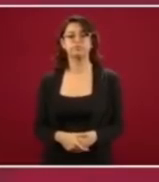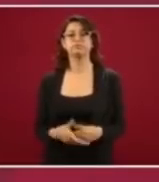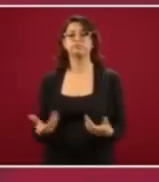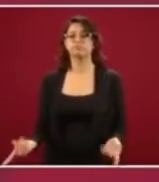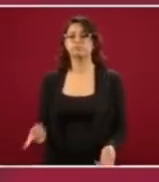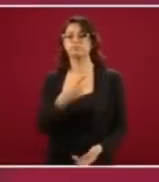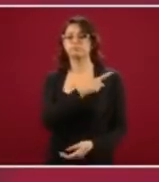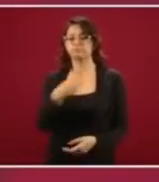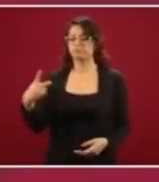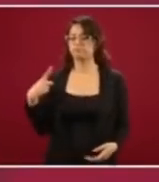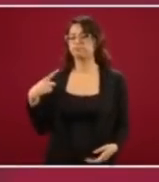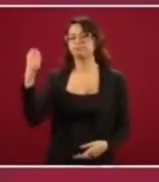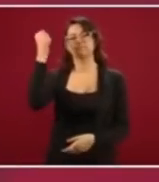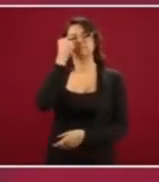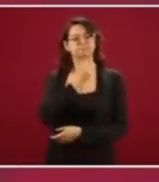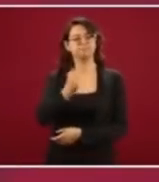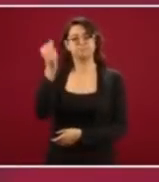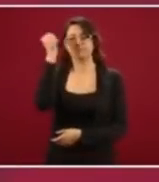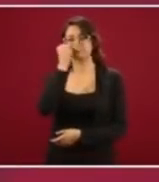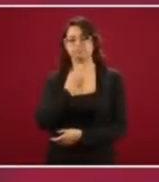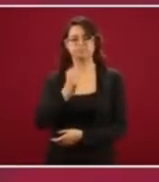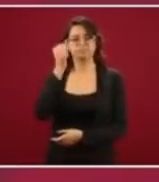debe de procurarse